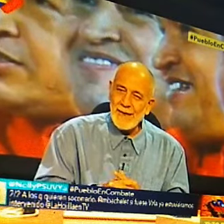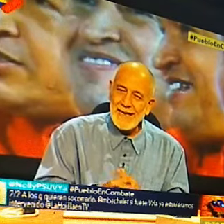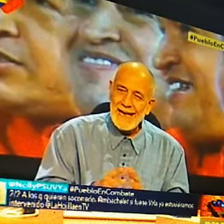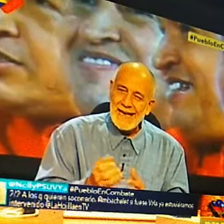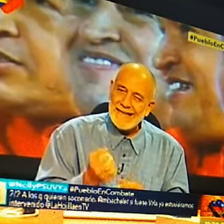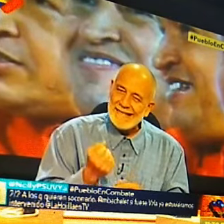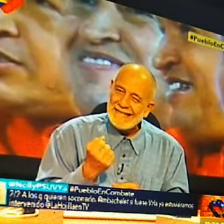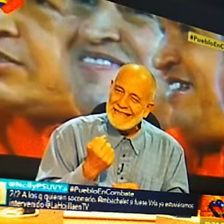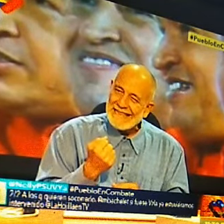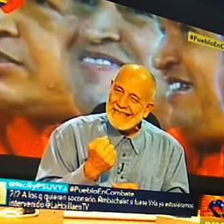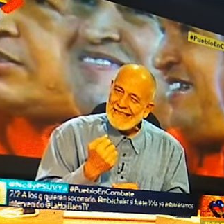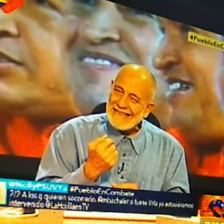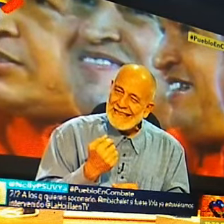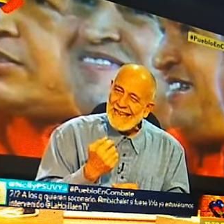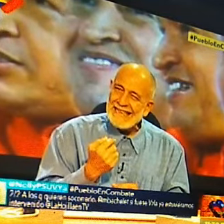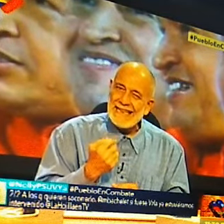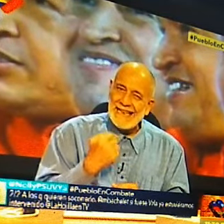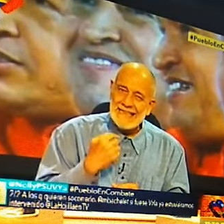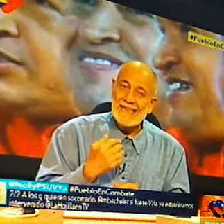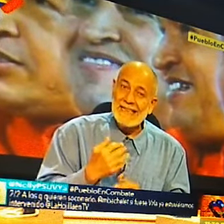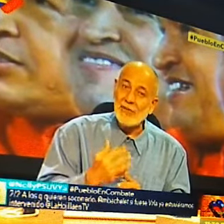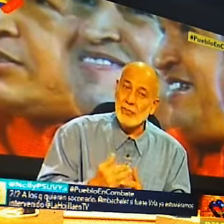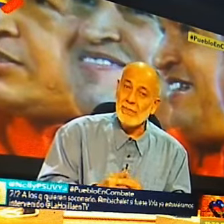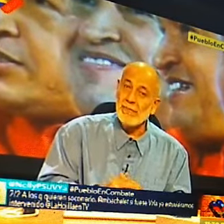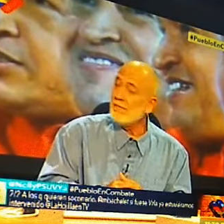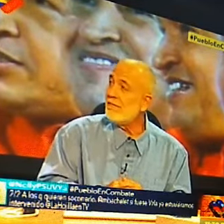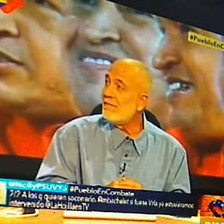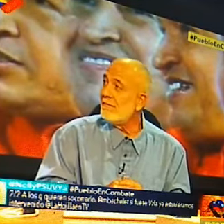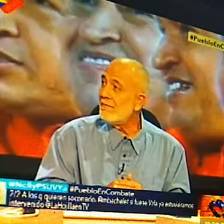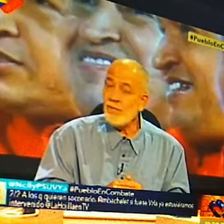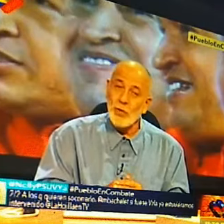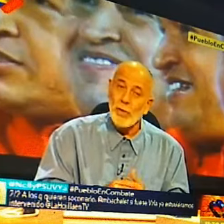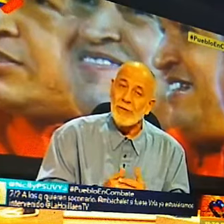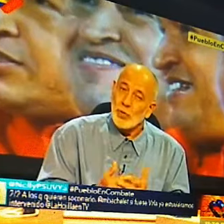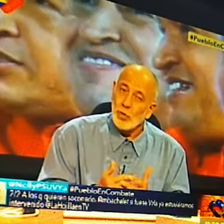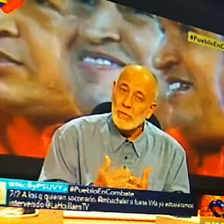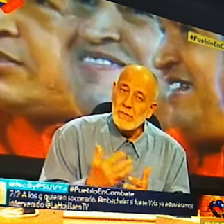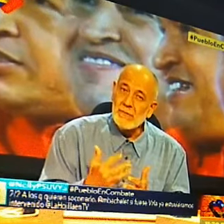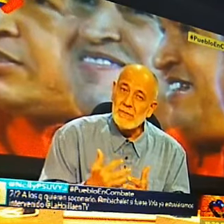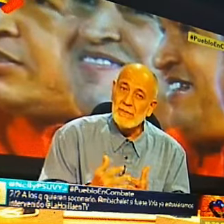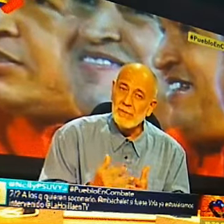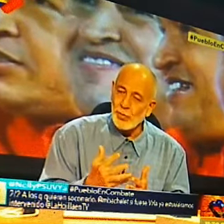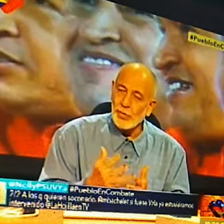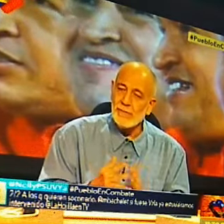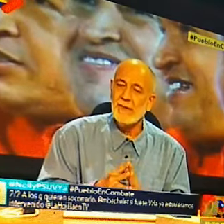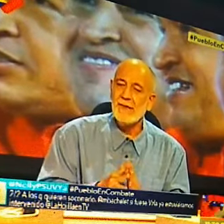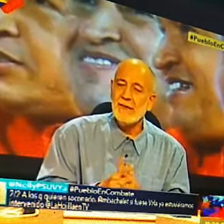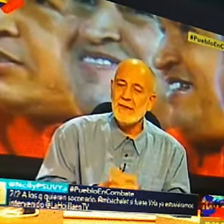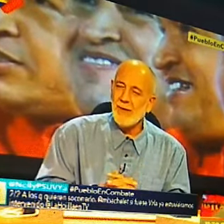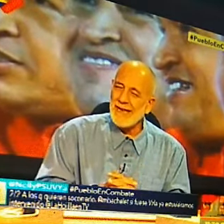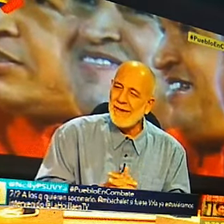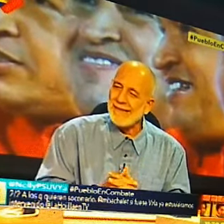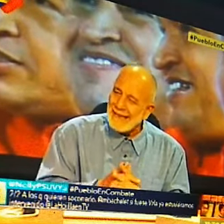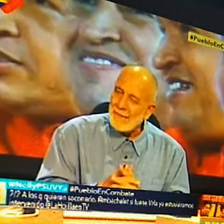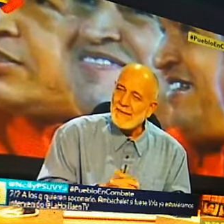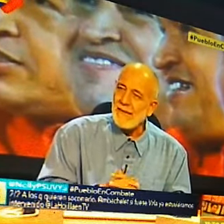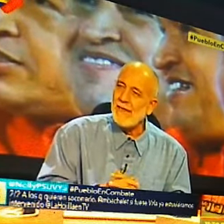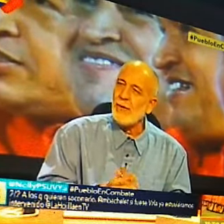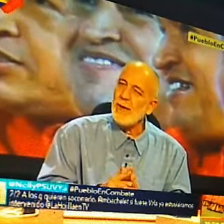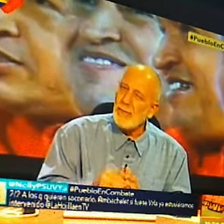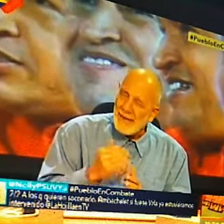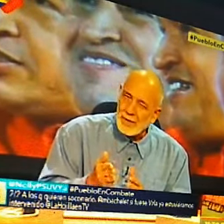Tuve que internalizar ese hecho. Pues fue un golpe duro, duro. Tuve que ver 3 veces